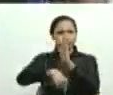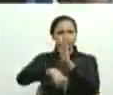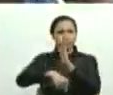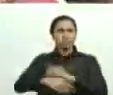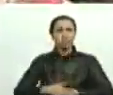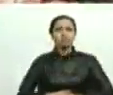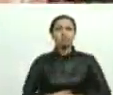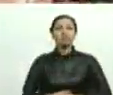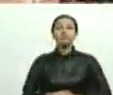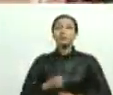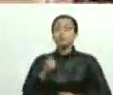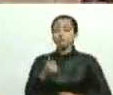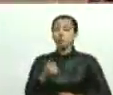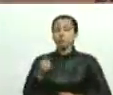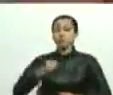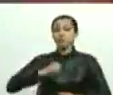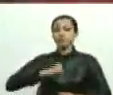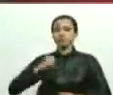Son pocas.